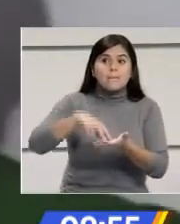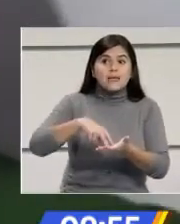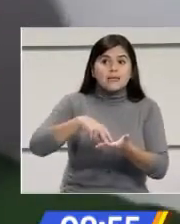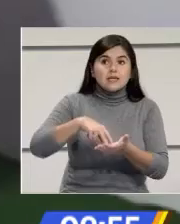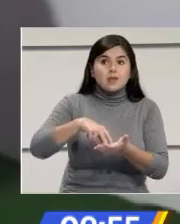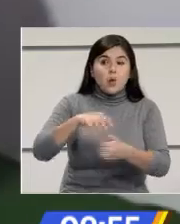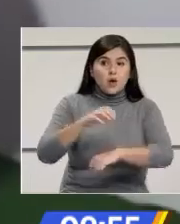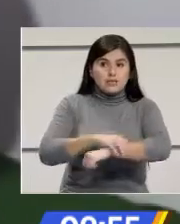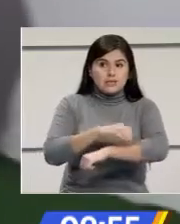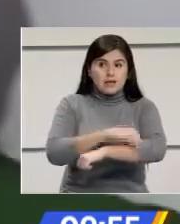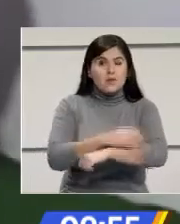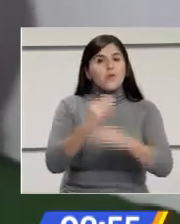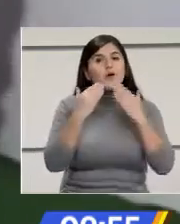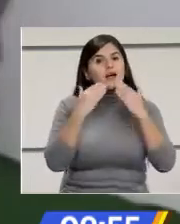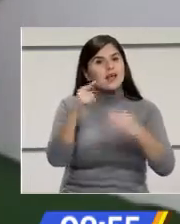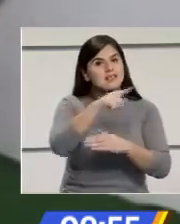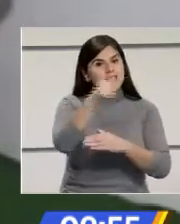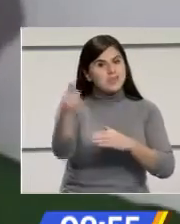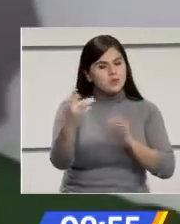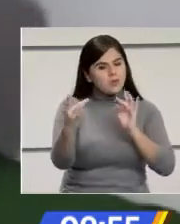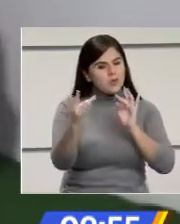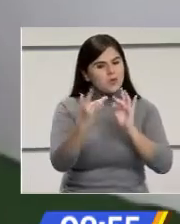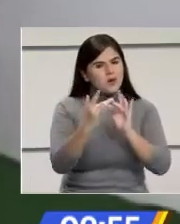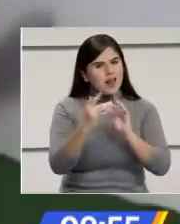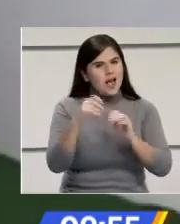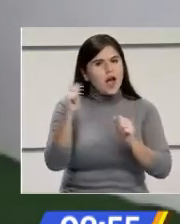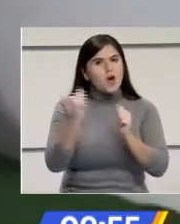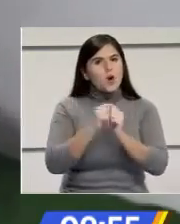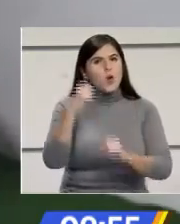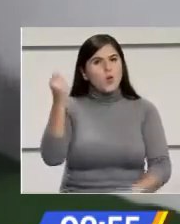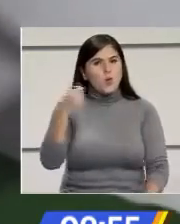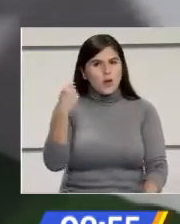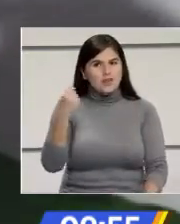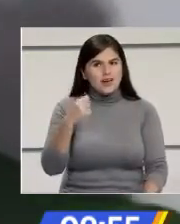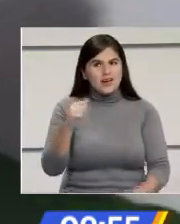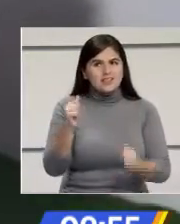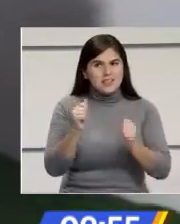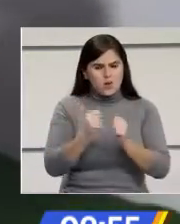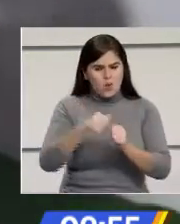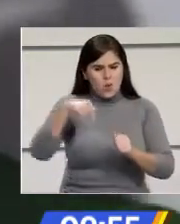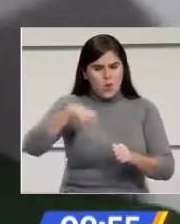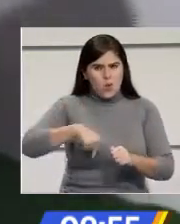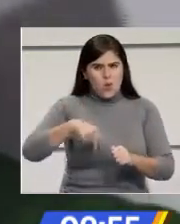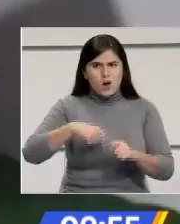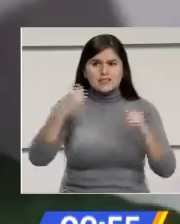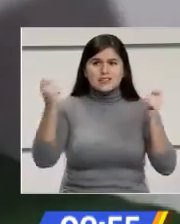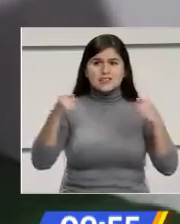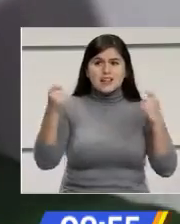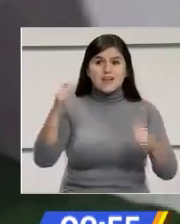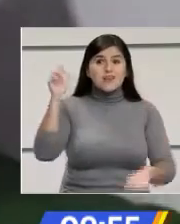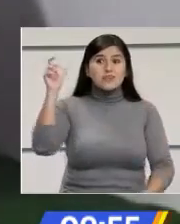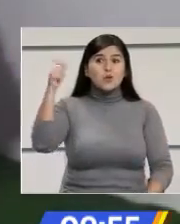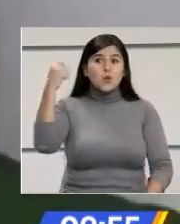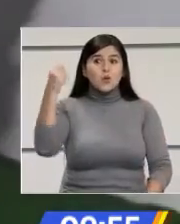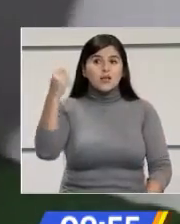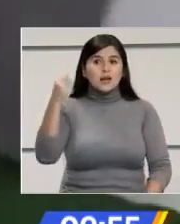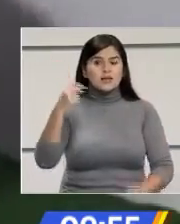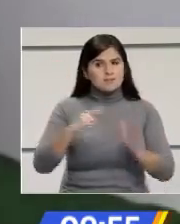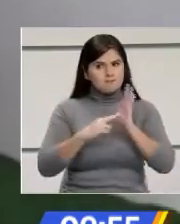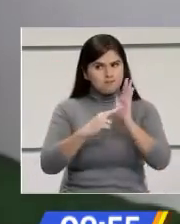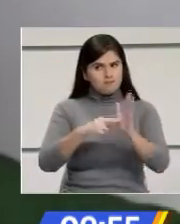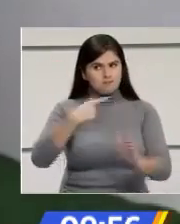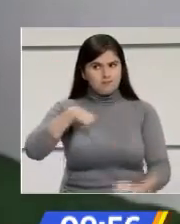gracias a ustedes por estar en sintonía con Guanacaste, con esta guanacastequía tan hermosa que nos identifica.